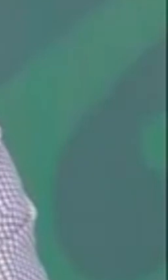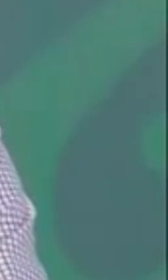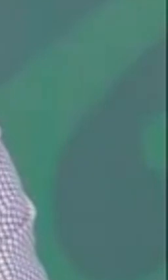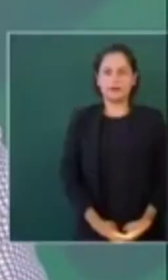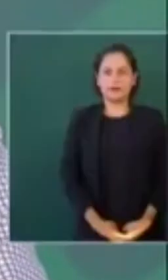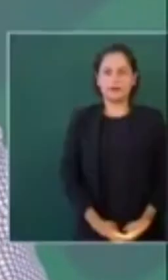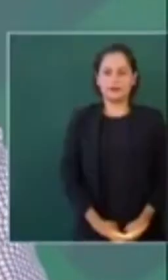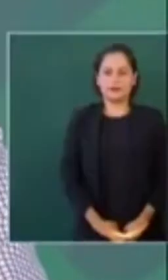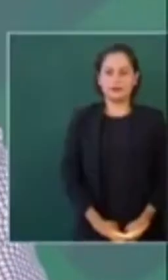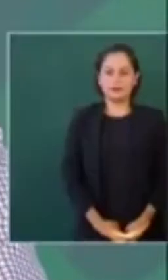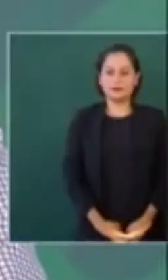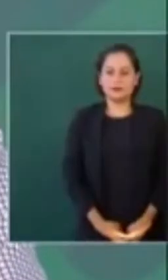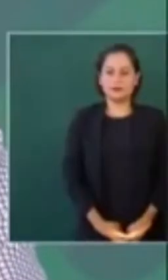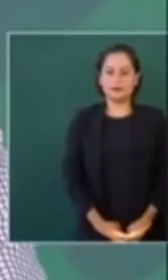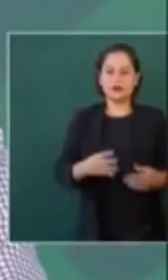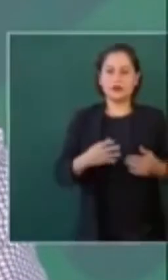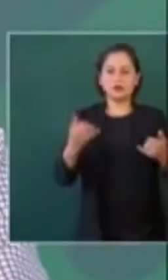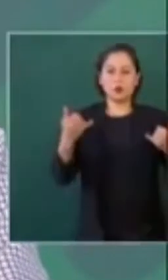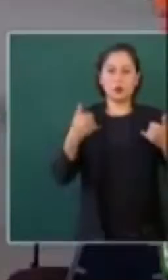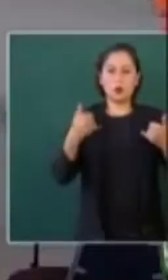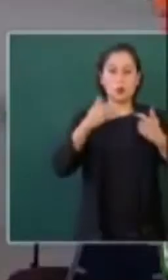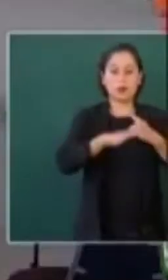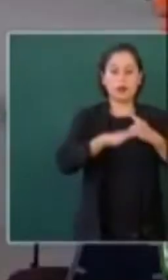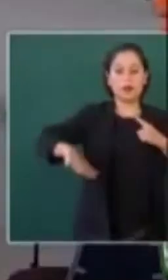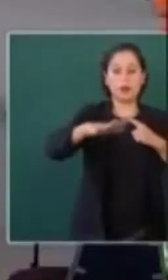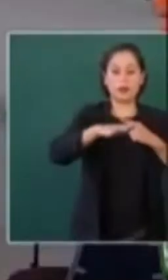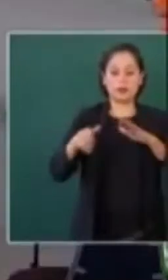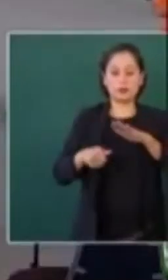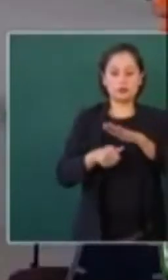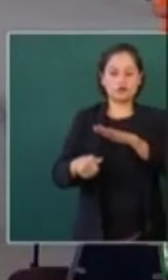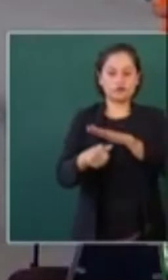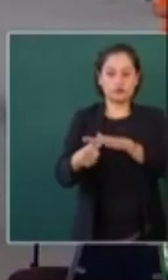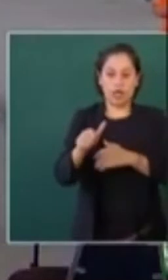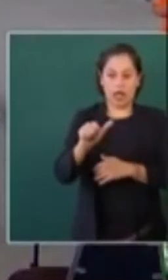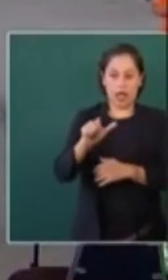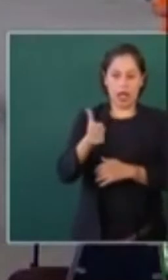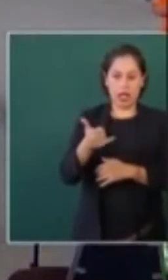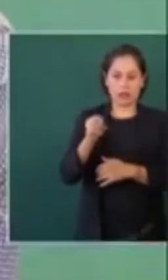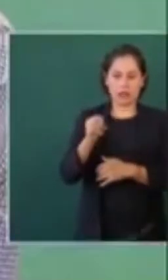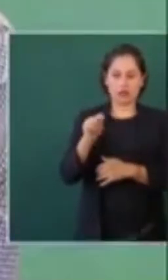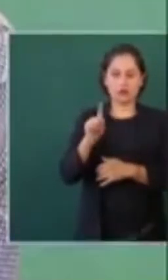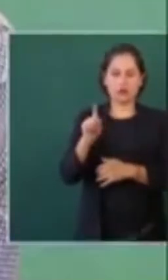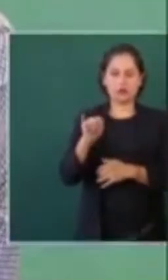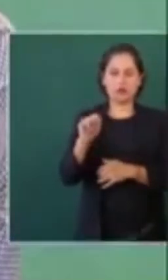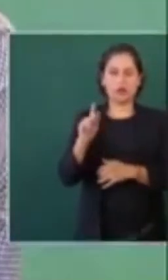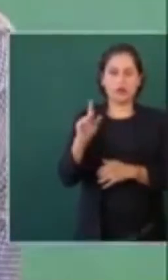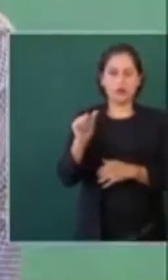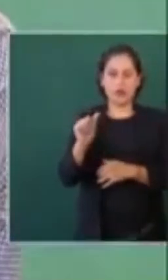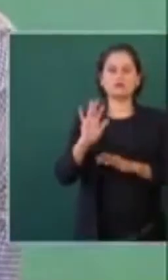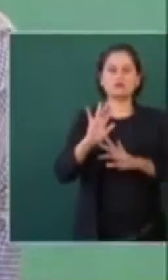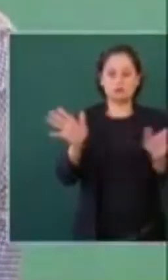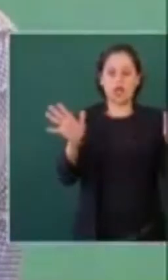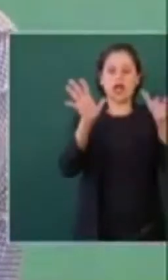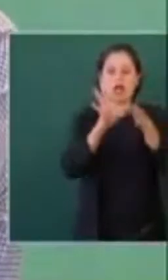más con esperanzas que con análisis reales que se votaron. Por ello creo que hay coincidencias en